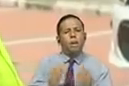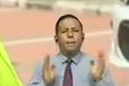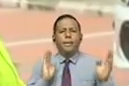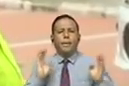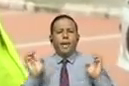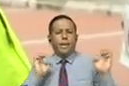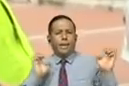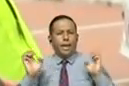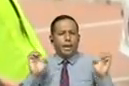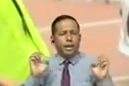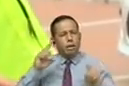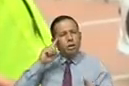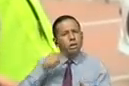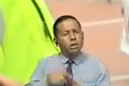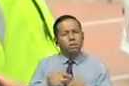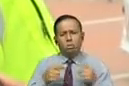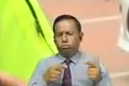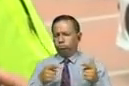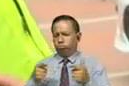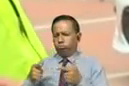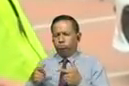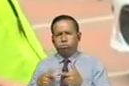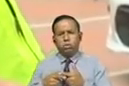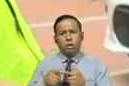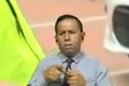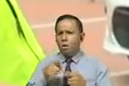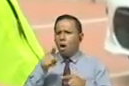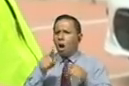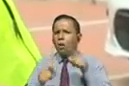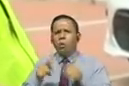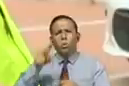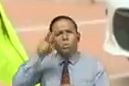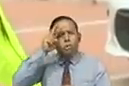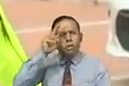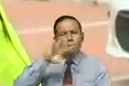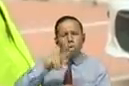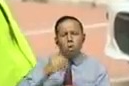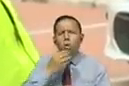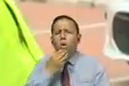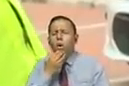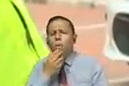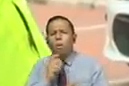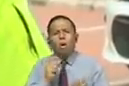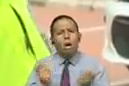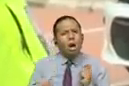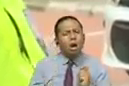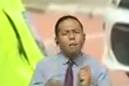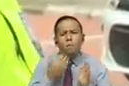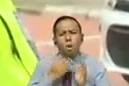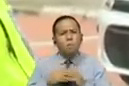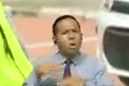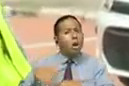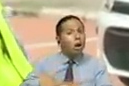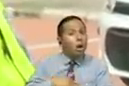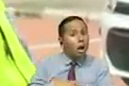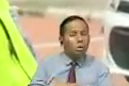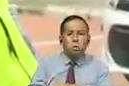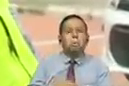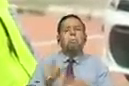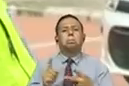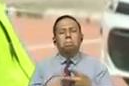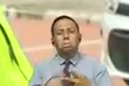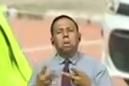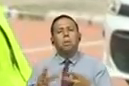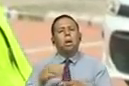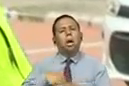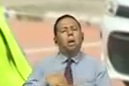vamos observando que el modus operandi ya va cambiando. Es decir, no necesariamente acuden a lo que es la vía pública, sino que ahora están utilizando los medios de transporte,